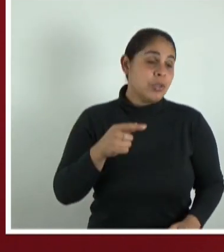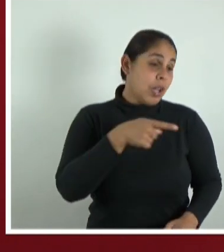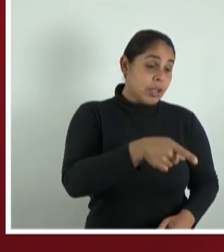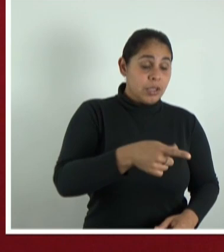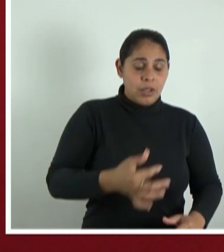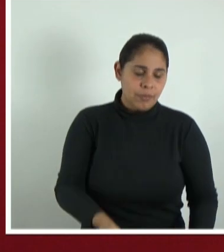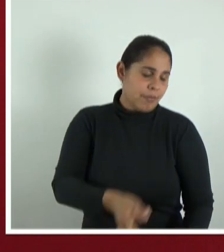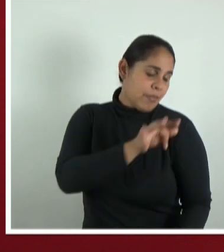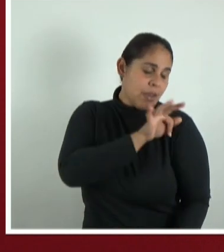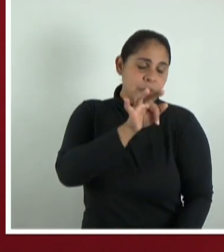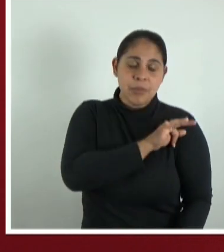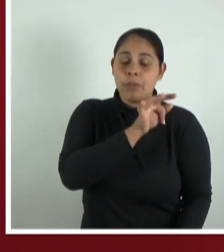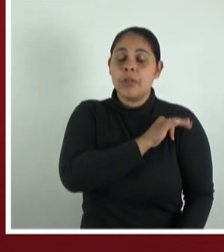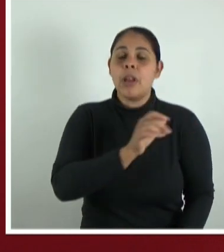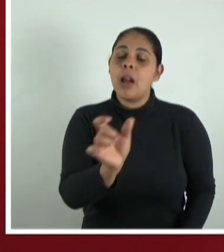Querido oyente,